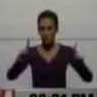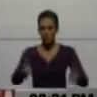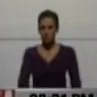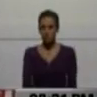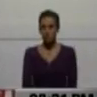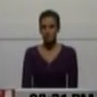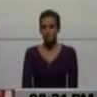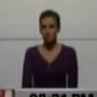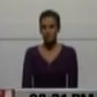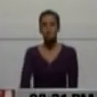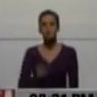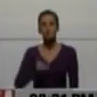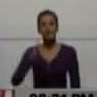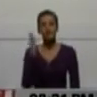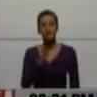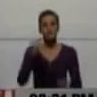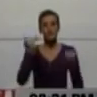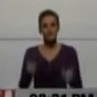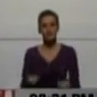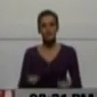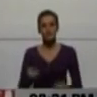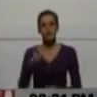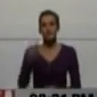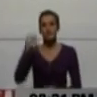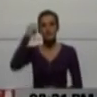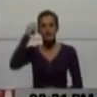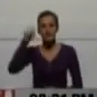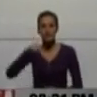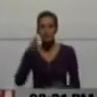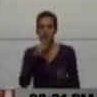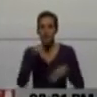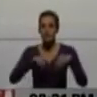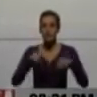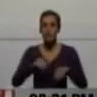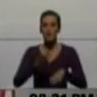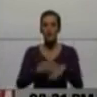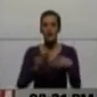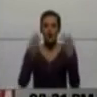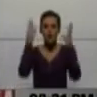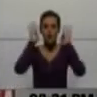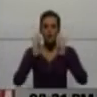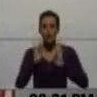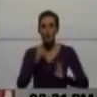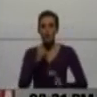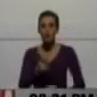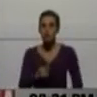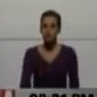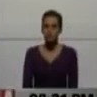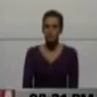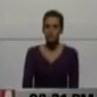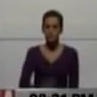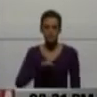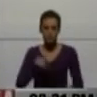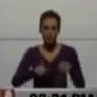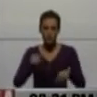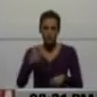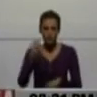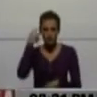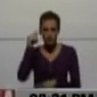Debemos ser sancionados de inmediato. Si en 30 días aquí no hay elecciones, porque Almagro dijo. ¿Hacemos elecciones en 30